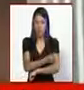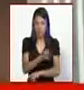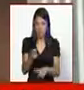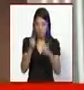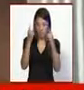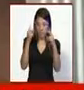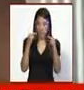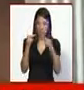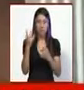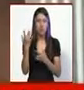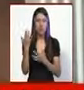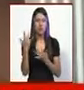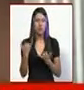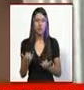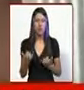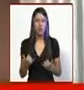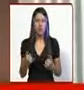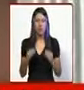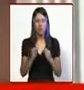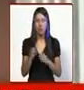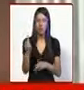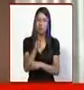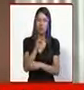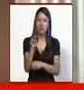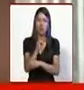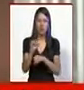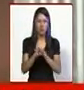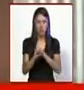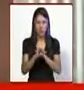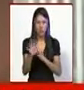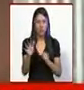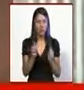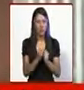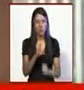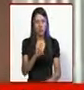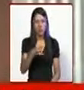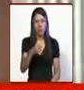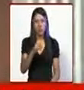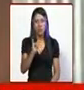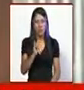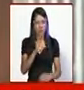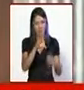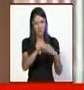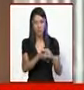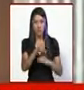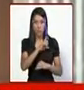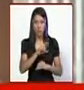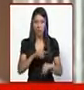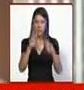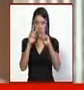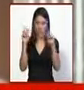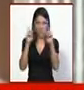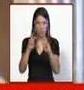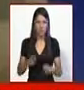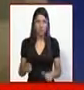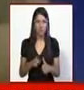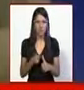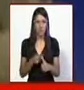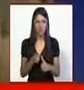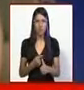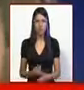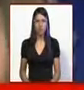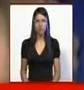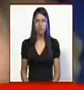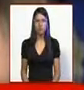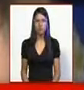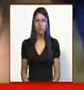entonces las instancias correspondientes como la Fiscalía, DGP, tienen que realizar las investigaciones de oficio.